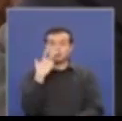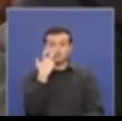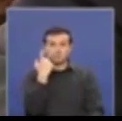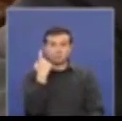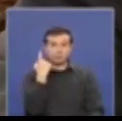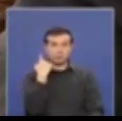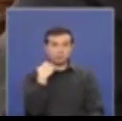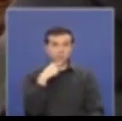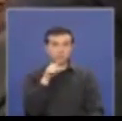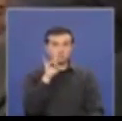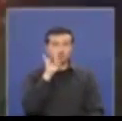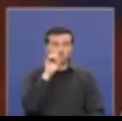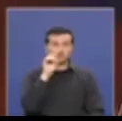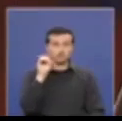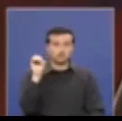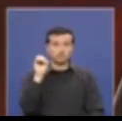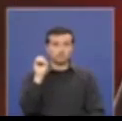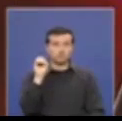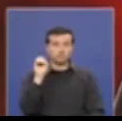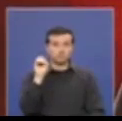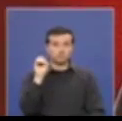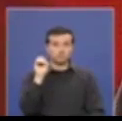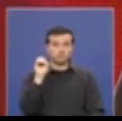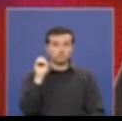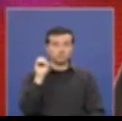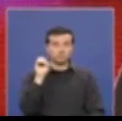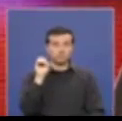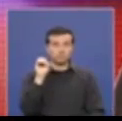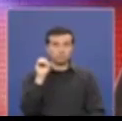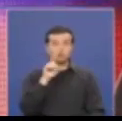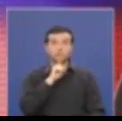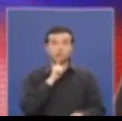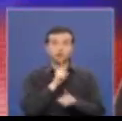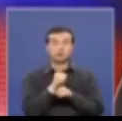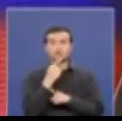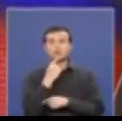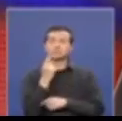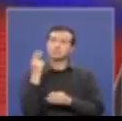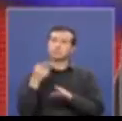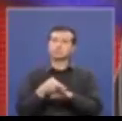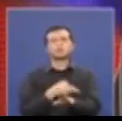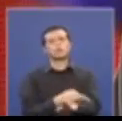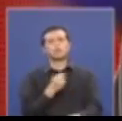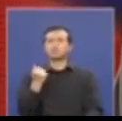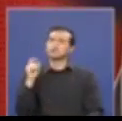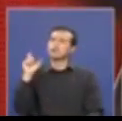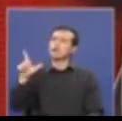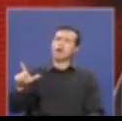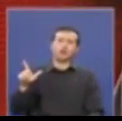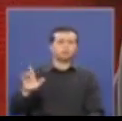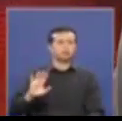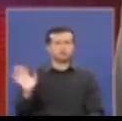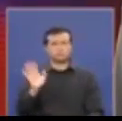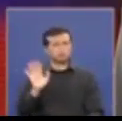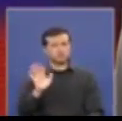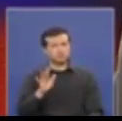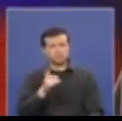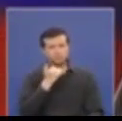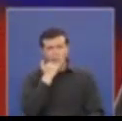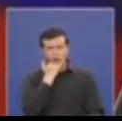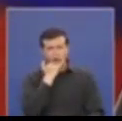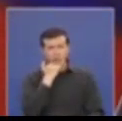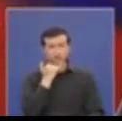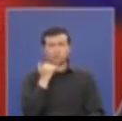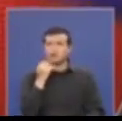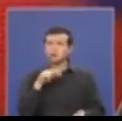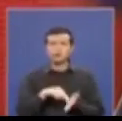$13.800.000. Lo cual también desvanece la teoría del sobreprecio. No corrupción, ha habido sobreprecio. O sea, no saben qué decir.